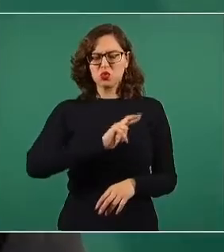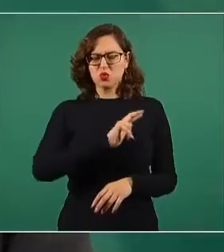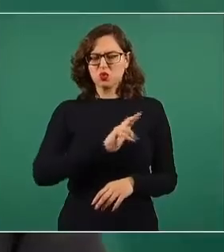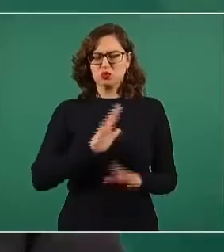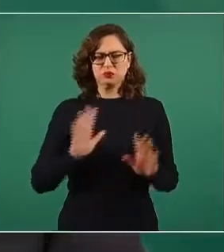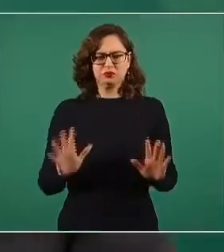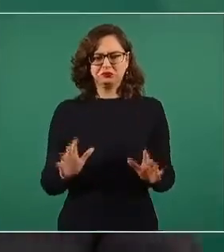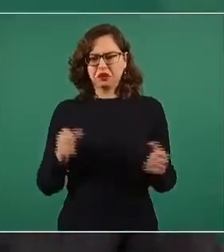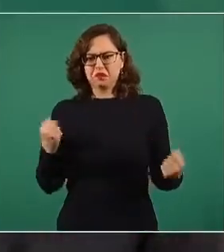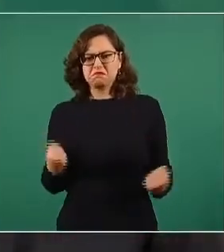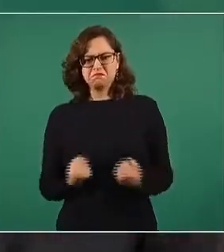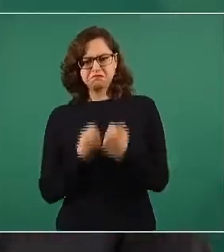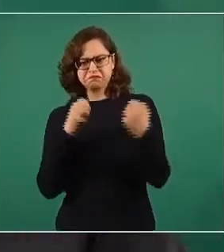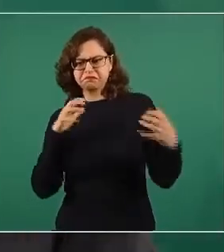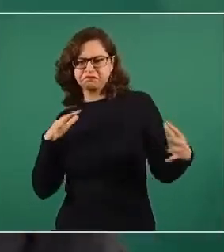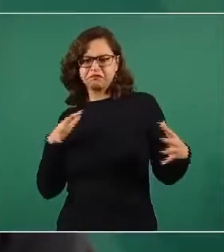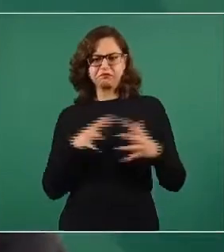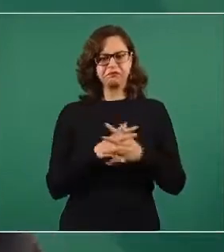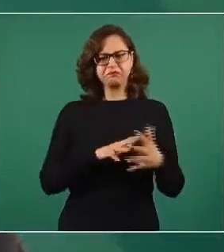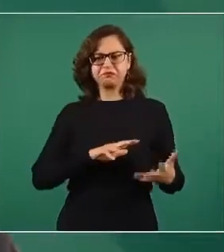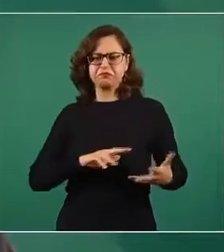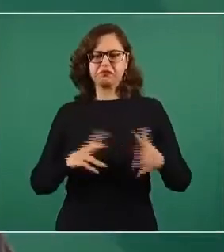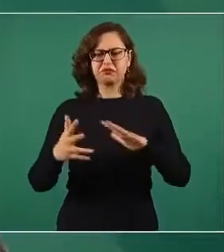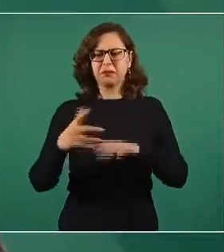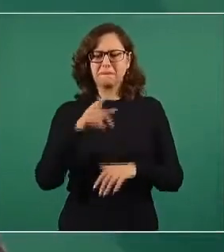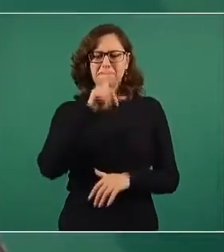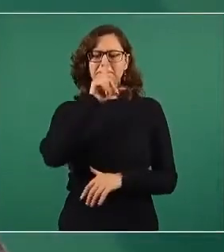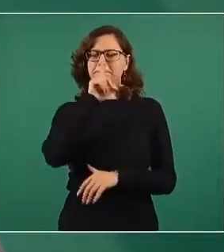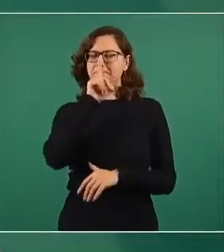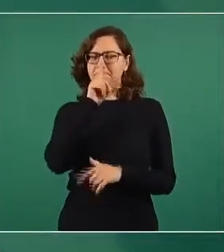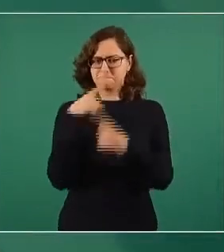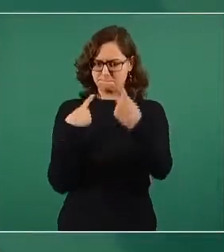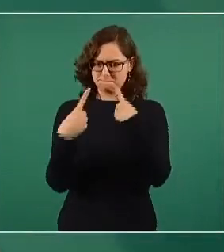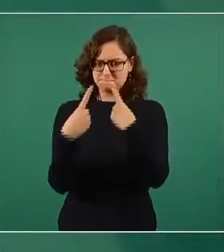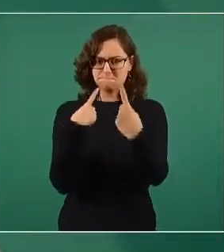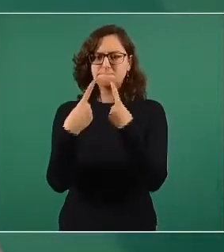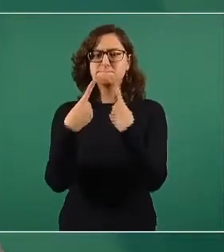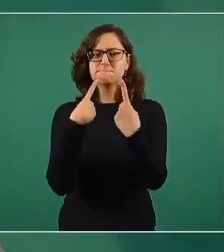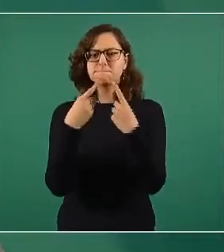sin confrontación, sin violencia, nada más, el puro debate.